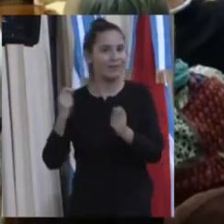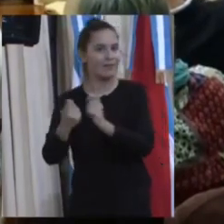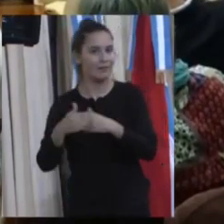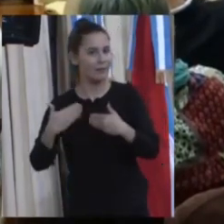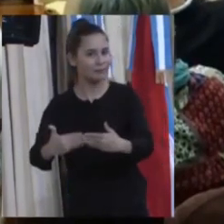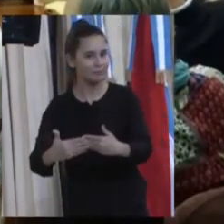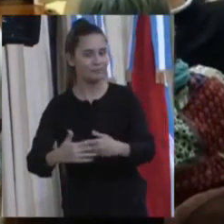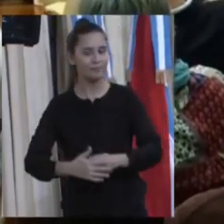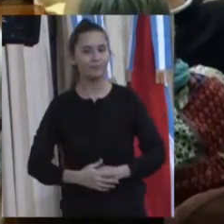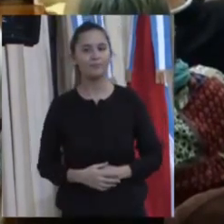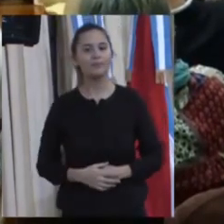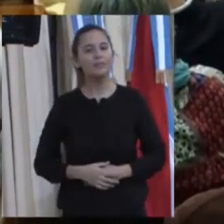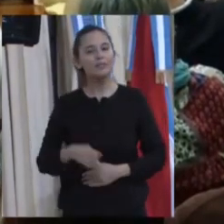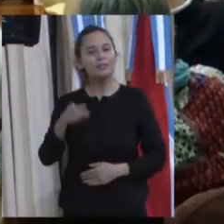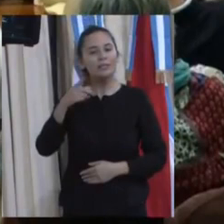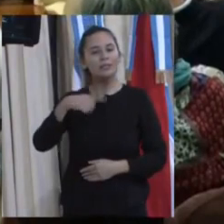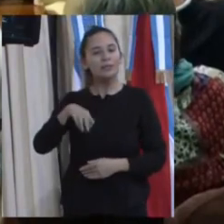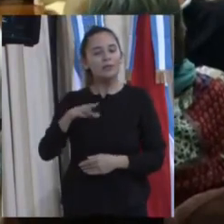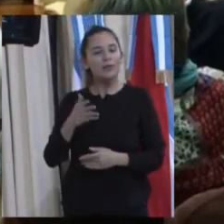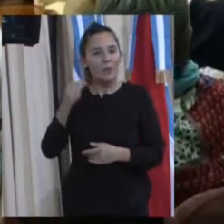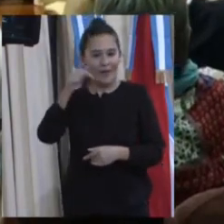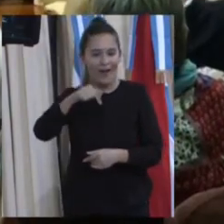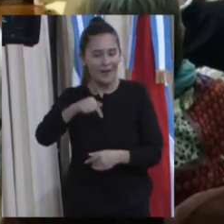reforma. Y que si uno lo mira